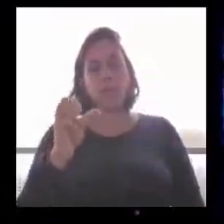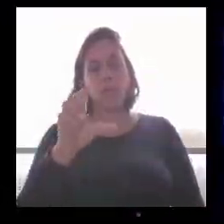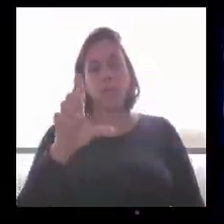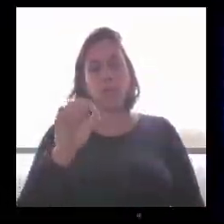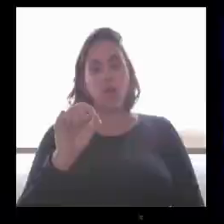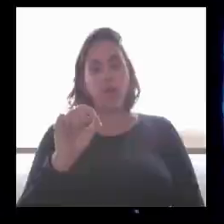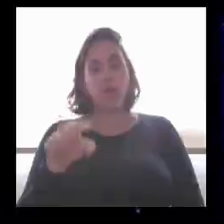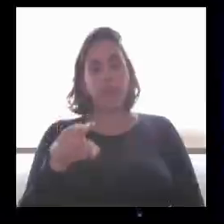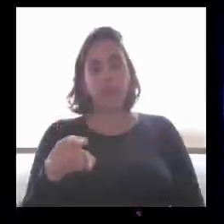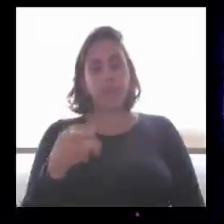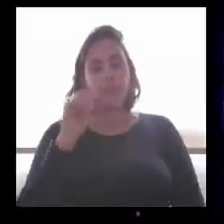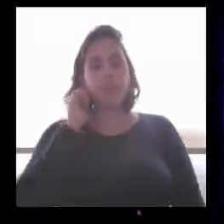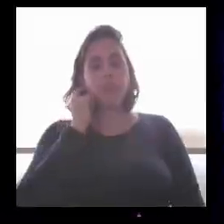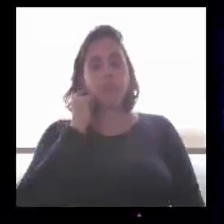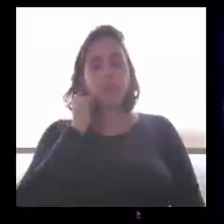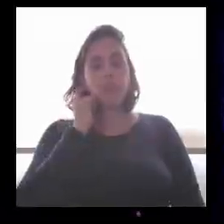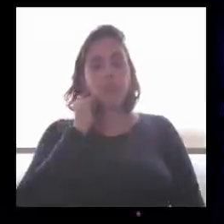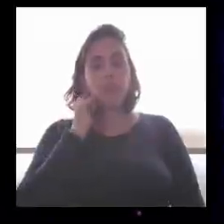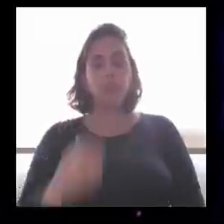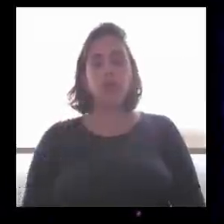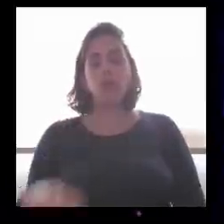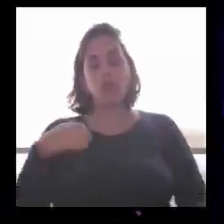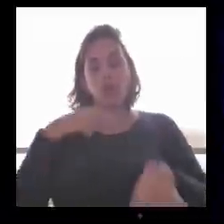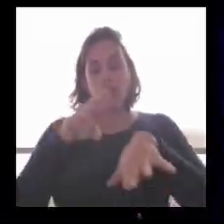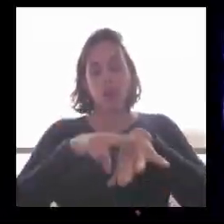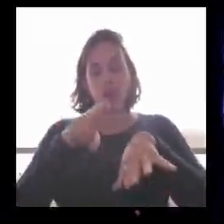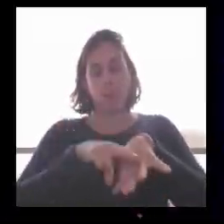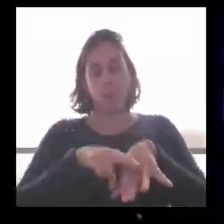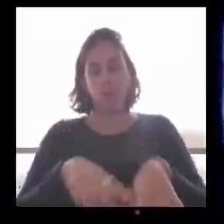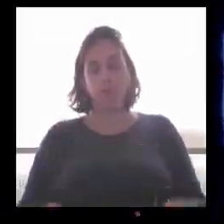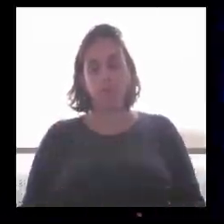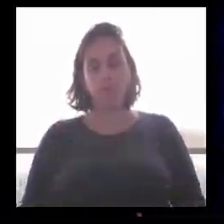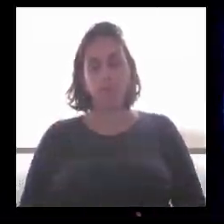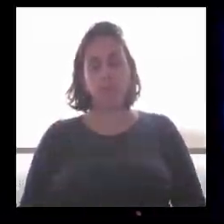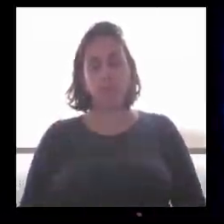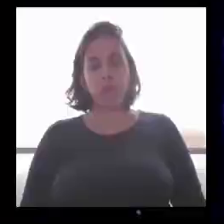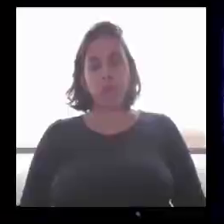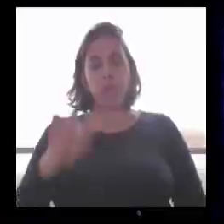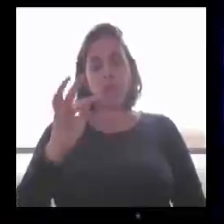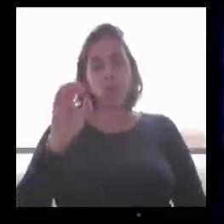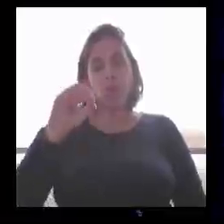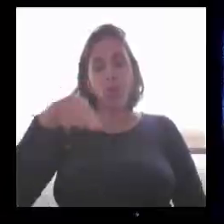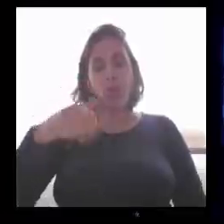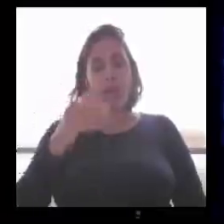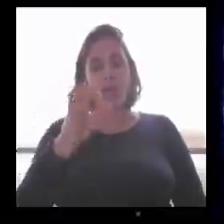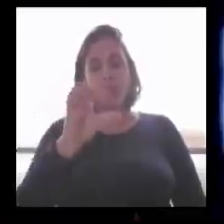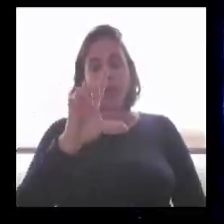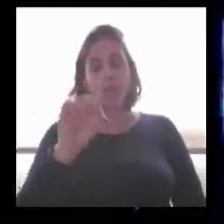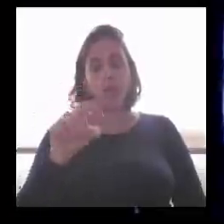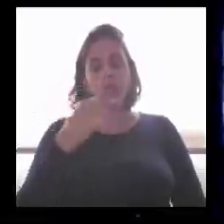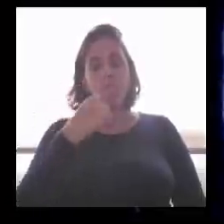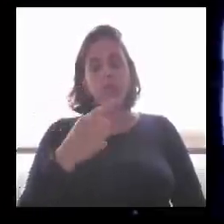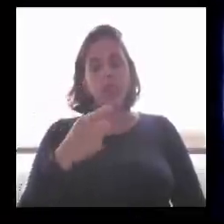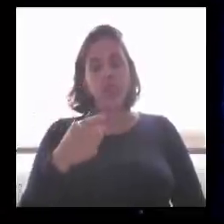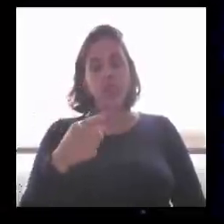Tomasello, que si no lo han leído, se los recomiendo. Como sostiene Tomasello, el lenguaje es